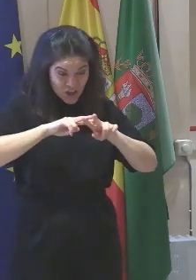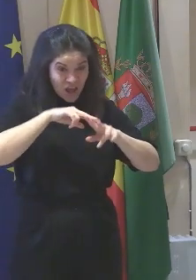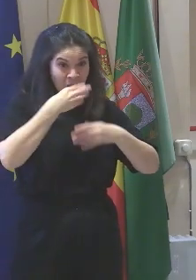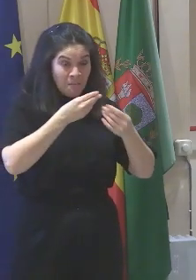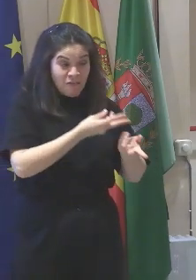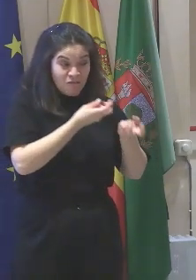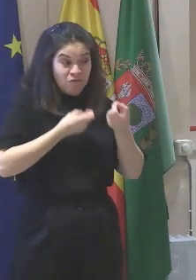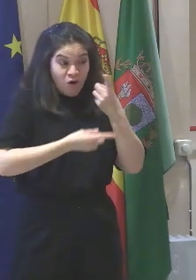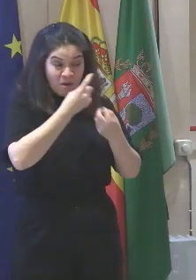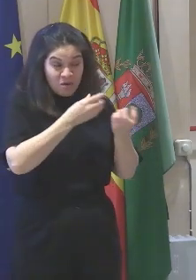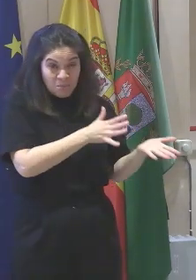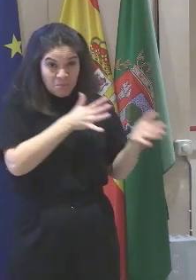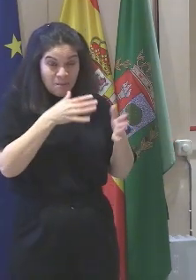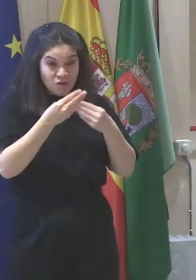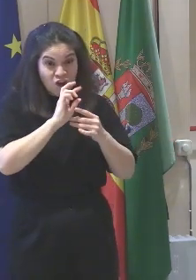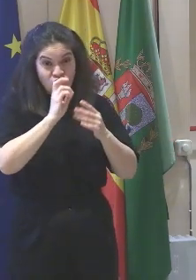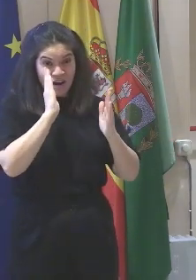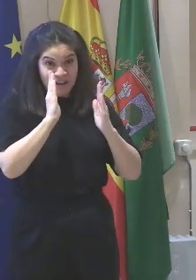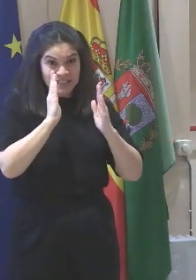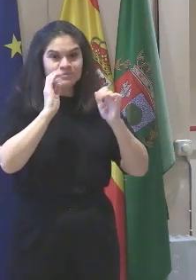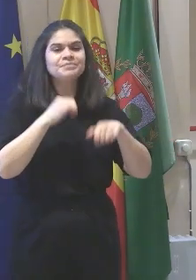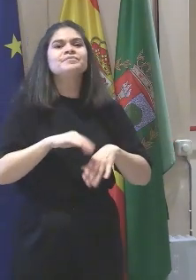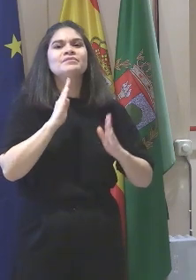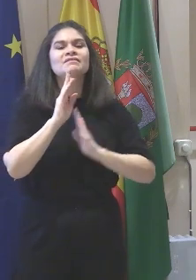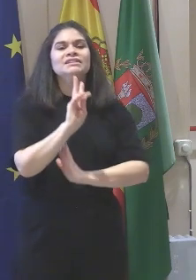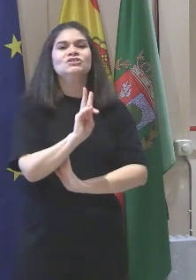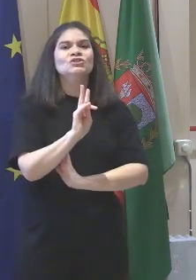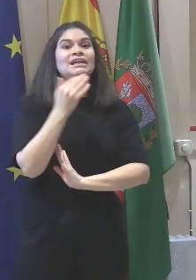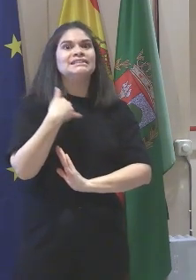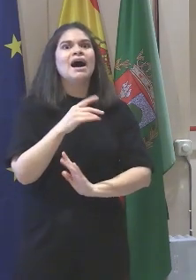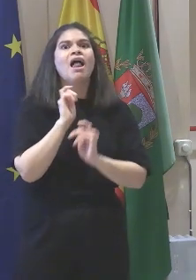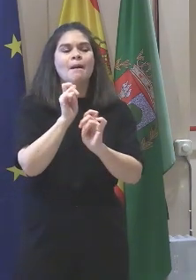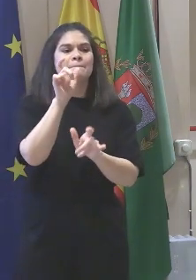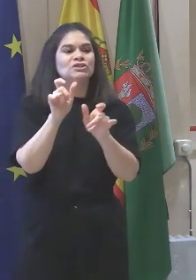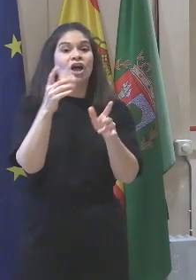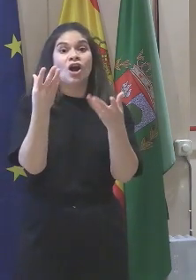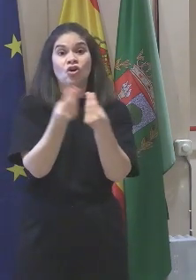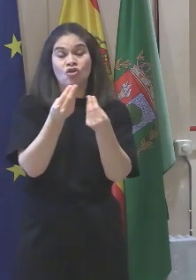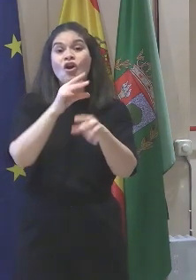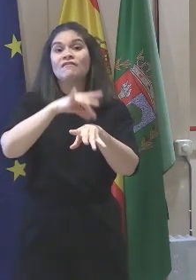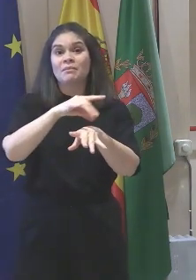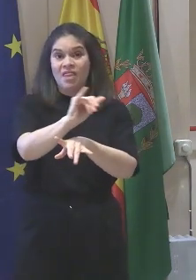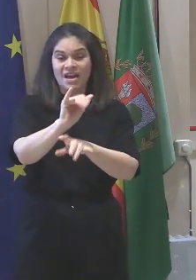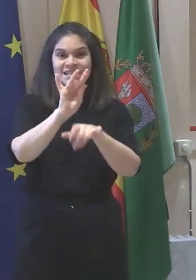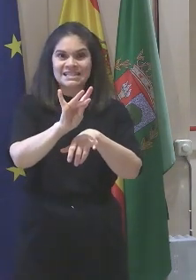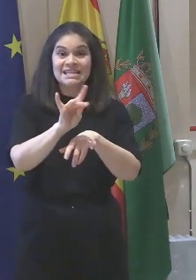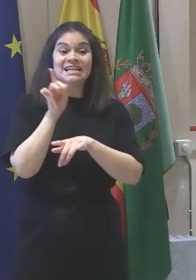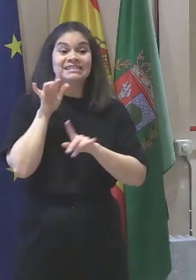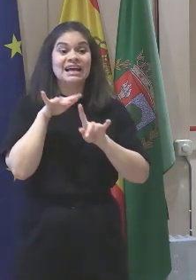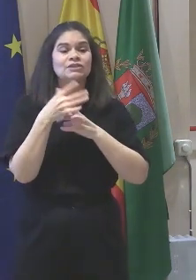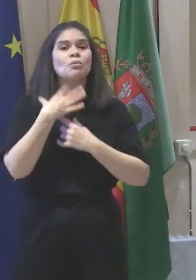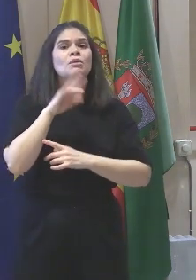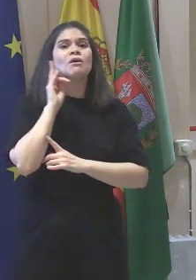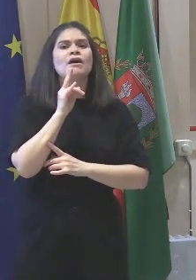fases. En la fase 2 es cuando se da ya por primera vez a personas con la enfermedad. Y en este caso podemos ver que realmente